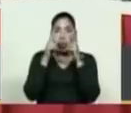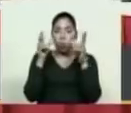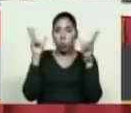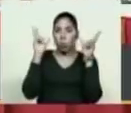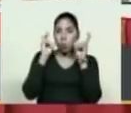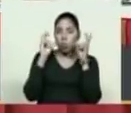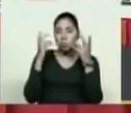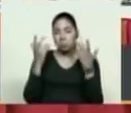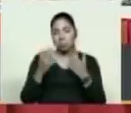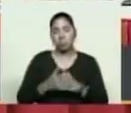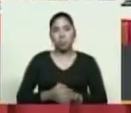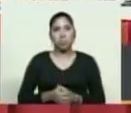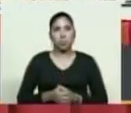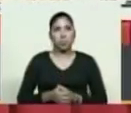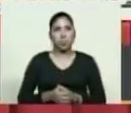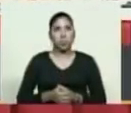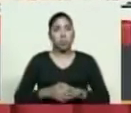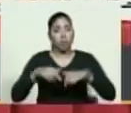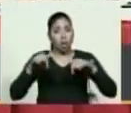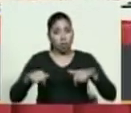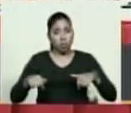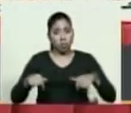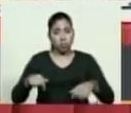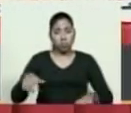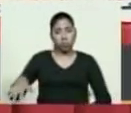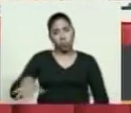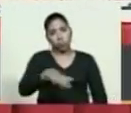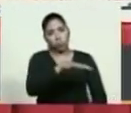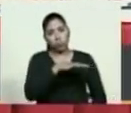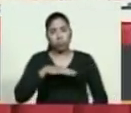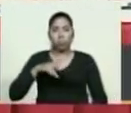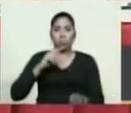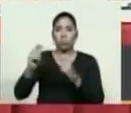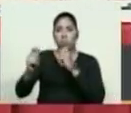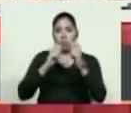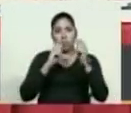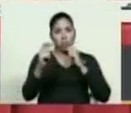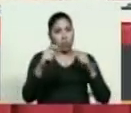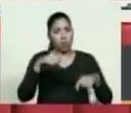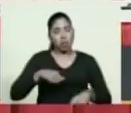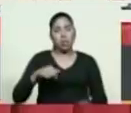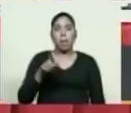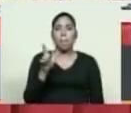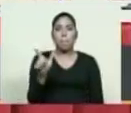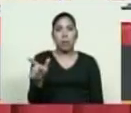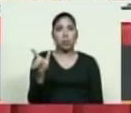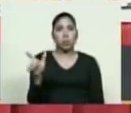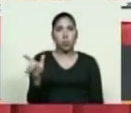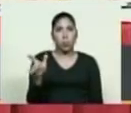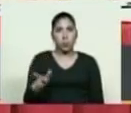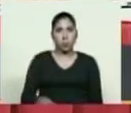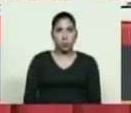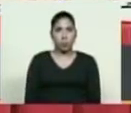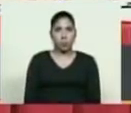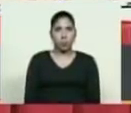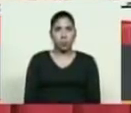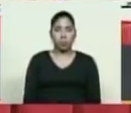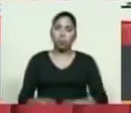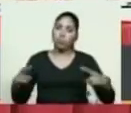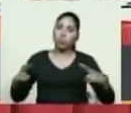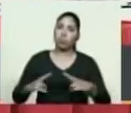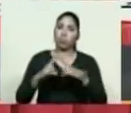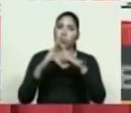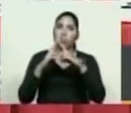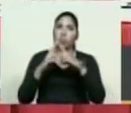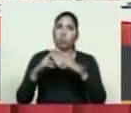siguen desde aquí, desde la rueda de prensa de nuestro partido, el Partido Socialista Unido de Venezuela, reunido la